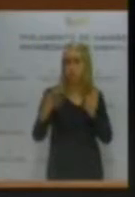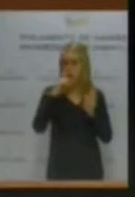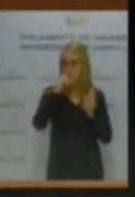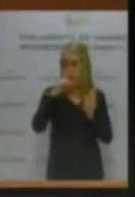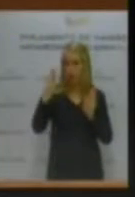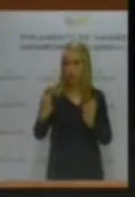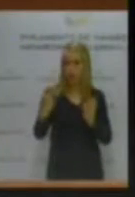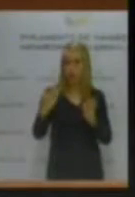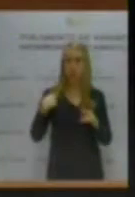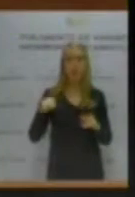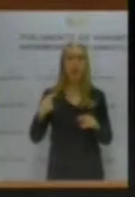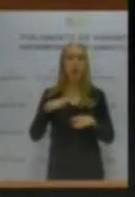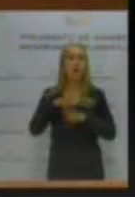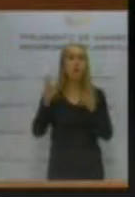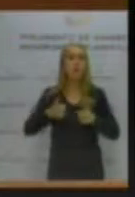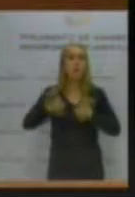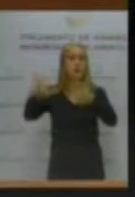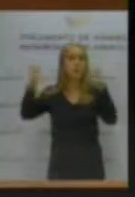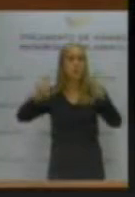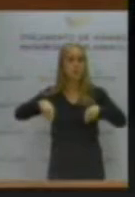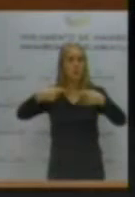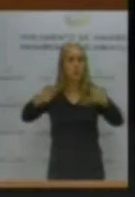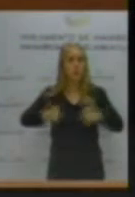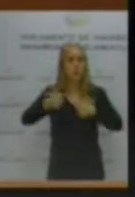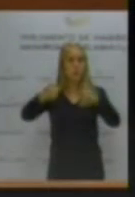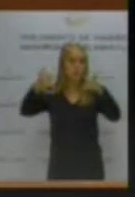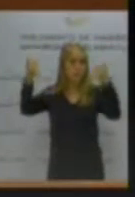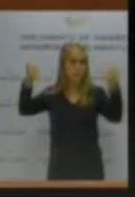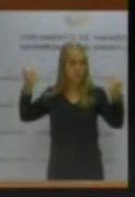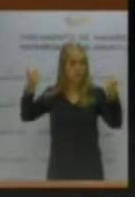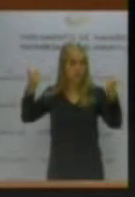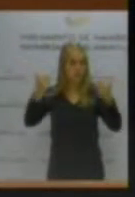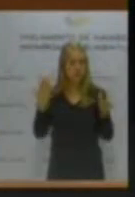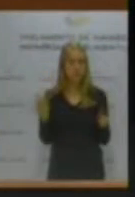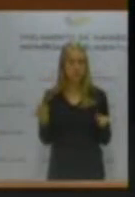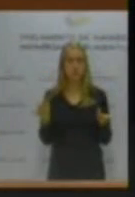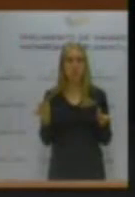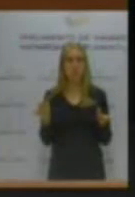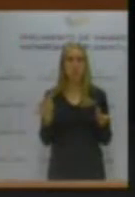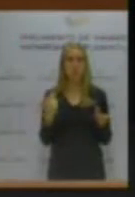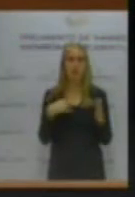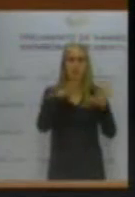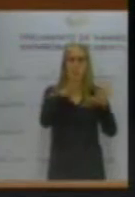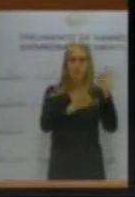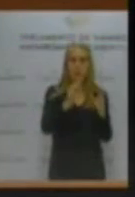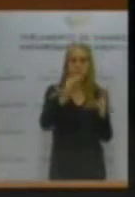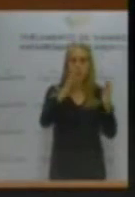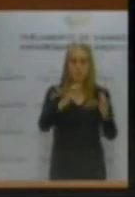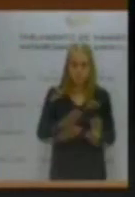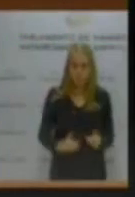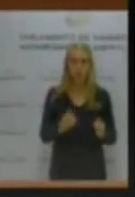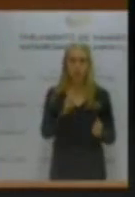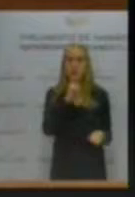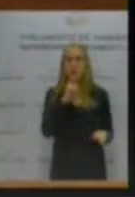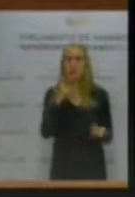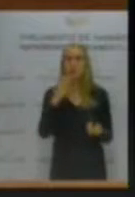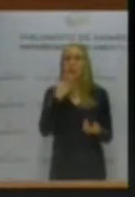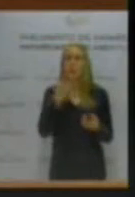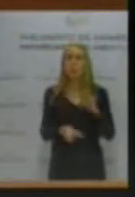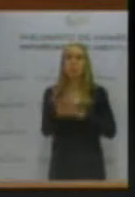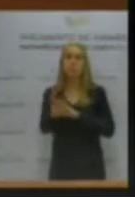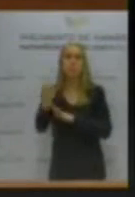más toneladas de residuos. Si se generan más toneladas de residuos, ¿cómo vamos a poder reducir un 10%?